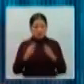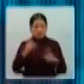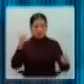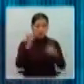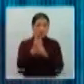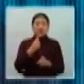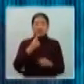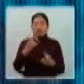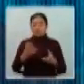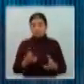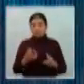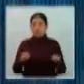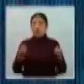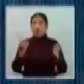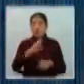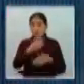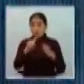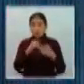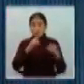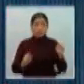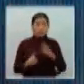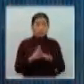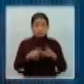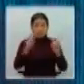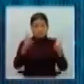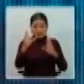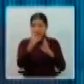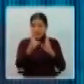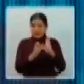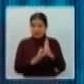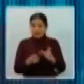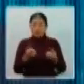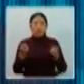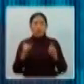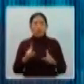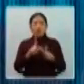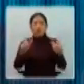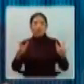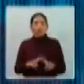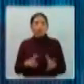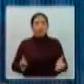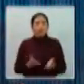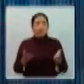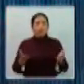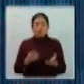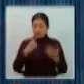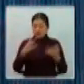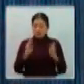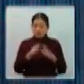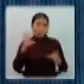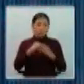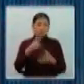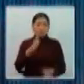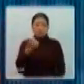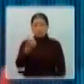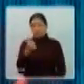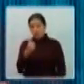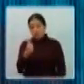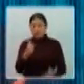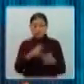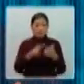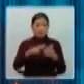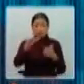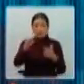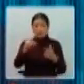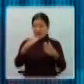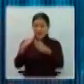ser que cuando se produzca el censo, en el lugar donde tenía que encontrarse 10, 20 viviendas, hayan 50